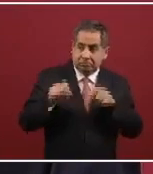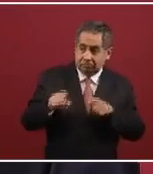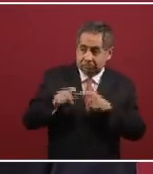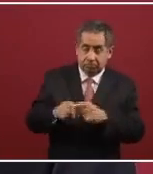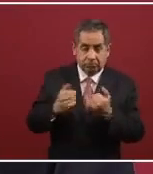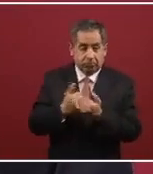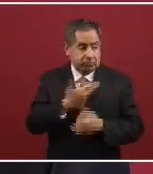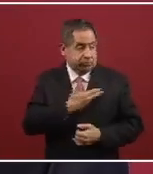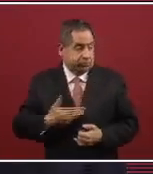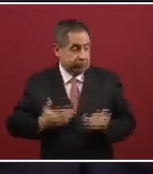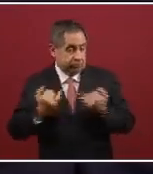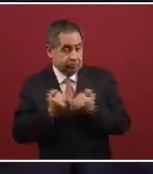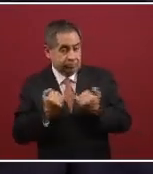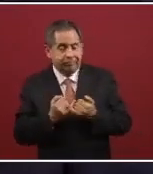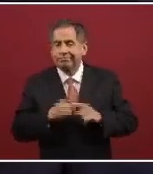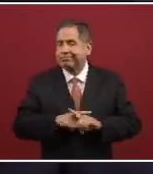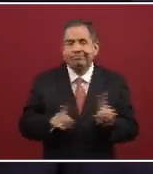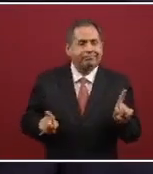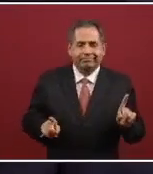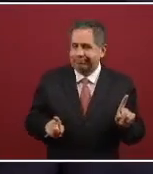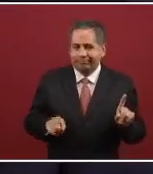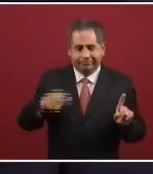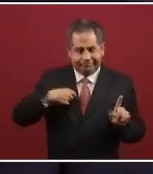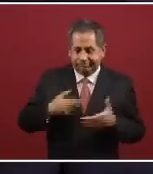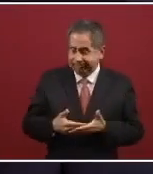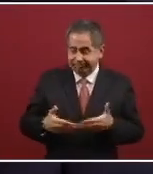y yo tengo pues que decir que no.